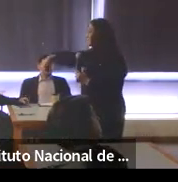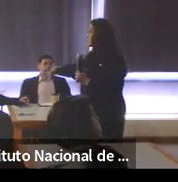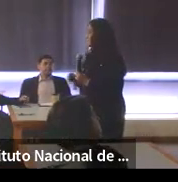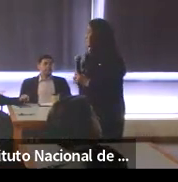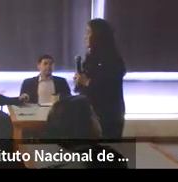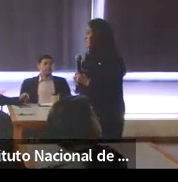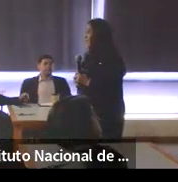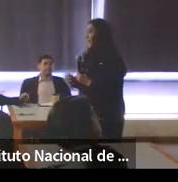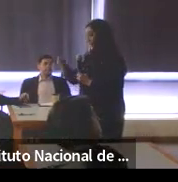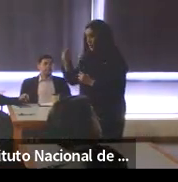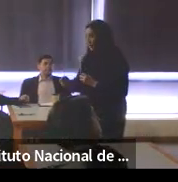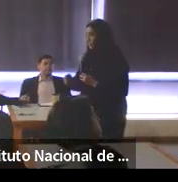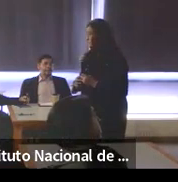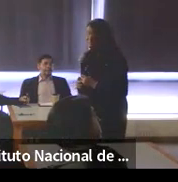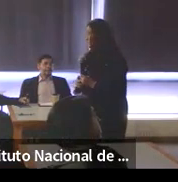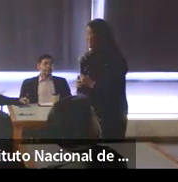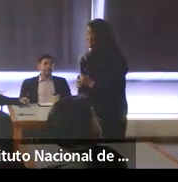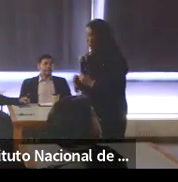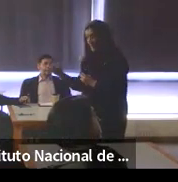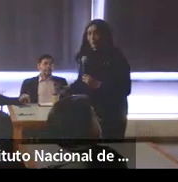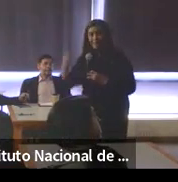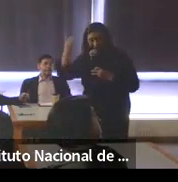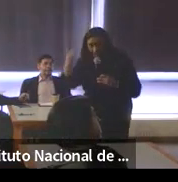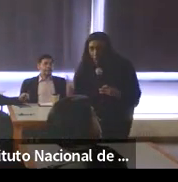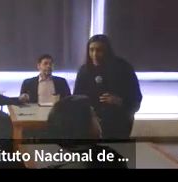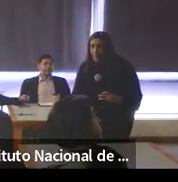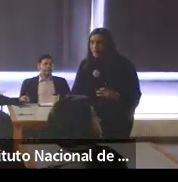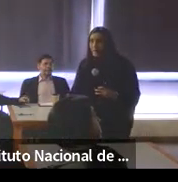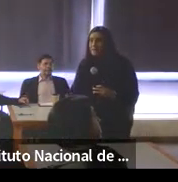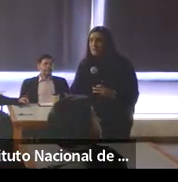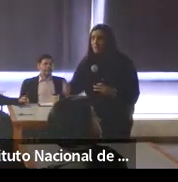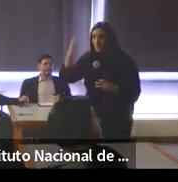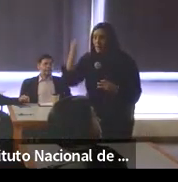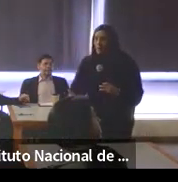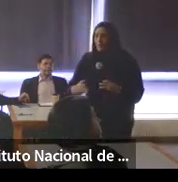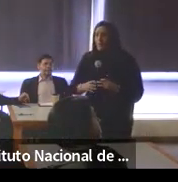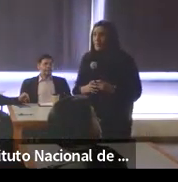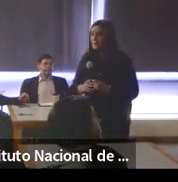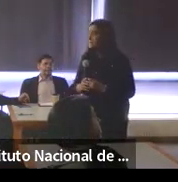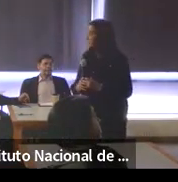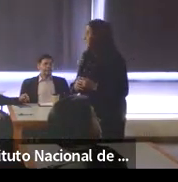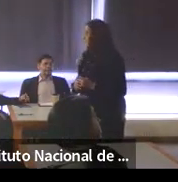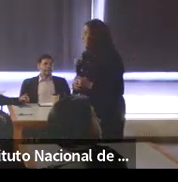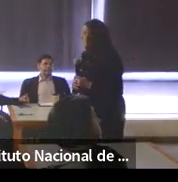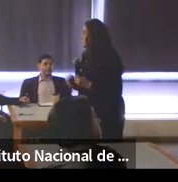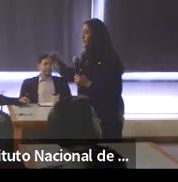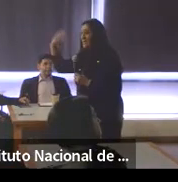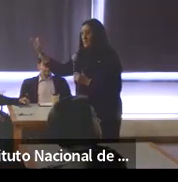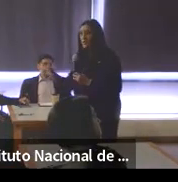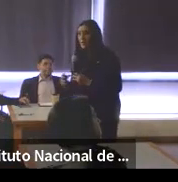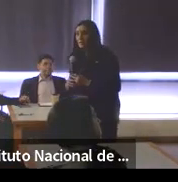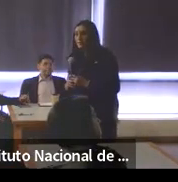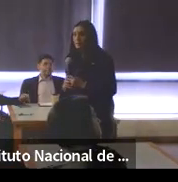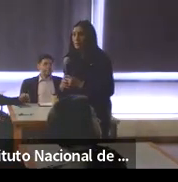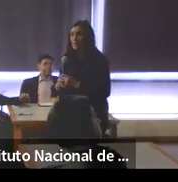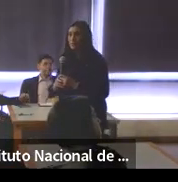negocian ya están escritas no Por qué Porque para que opere una organización hay que cumplir las reglas es como